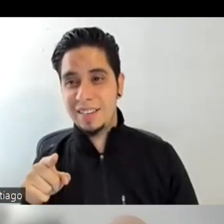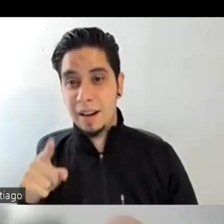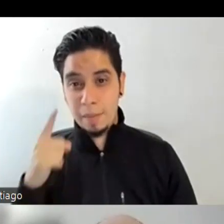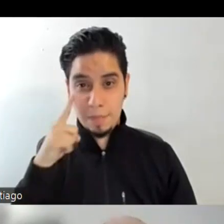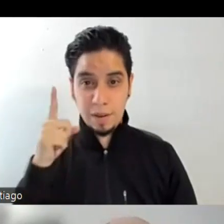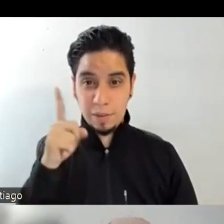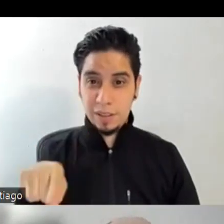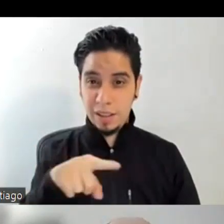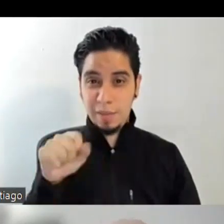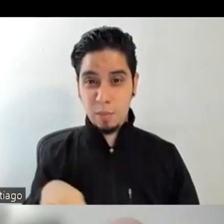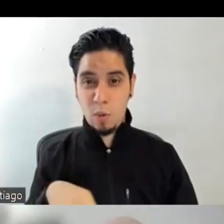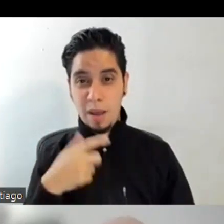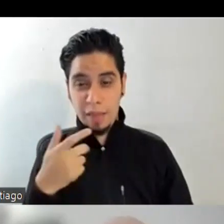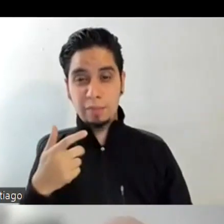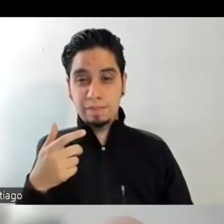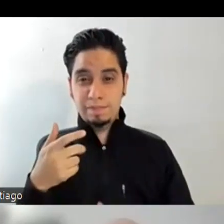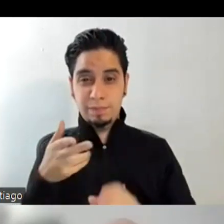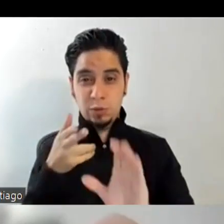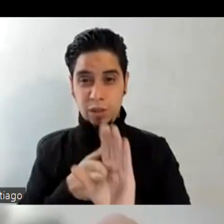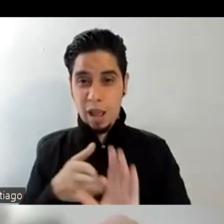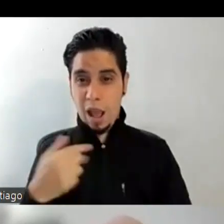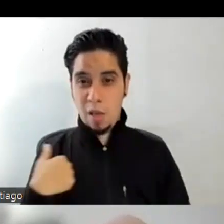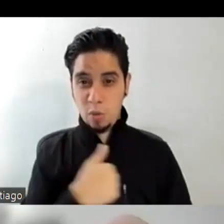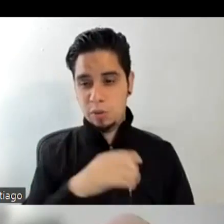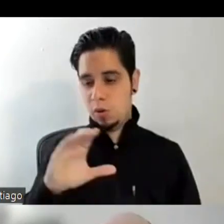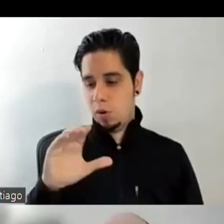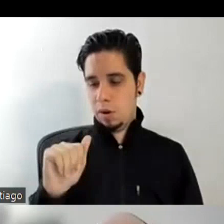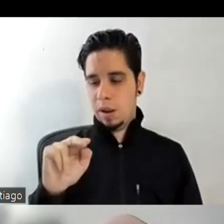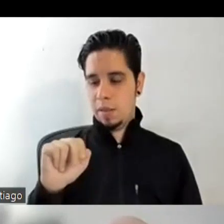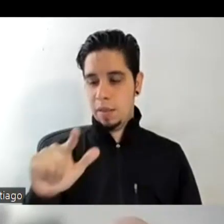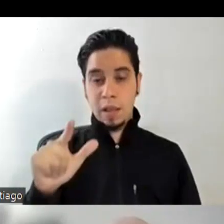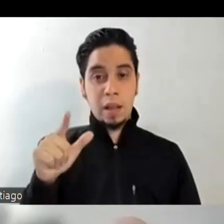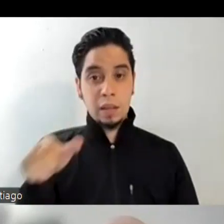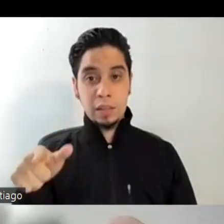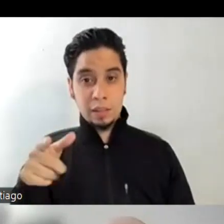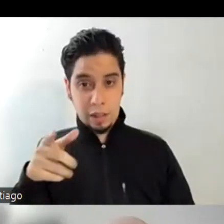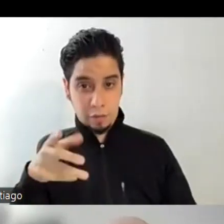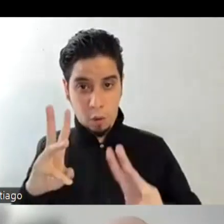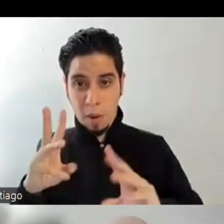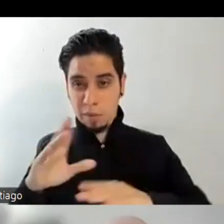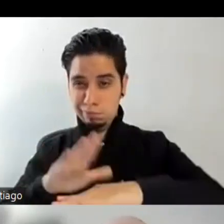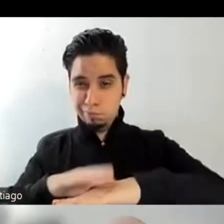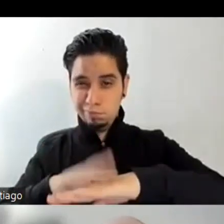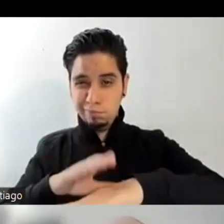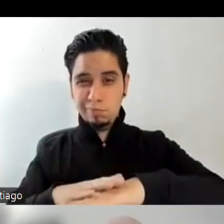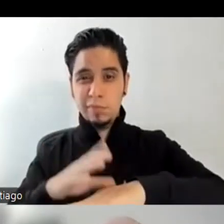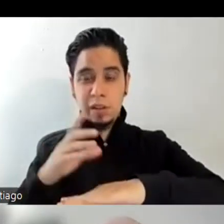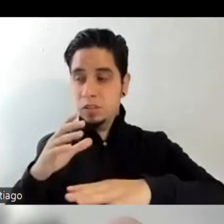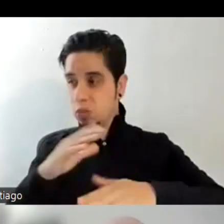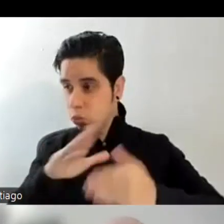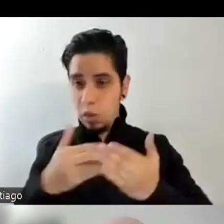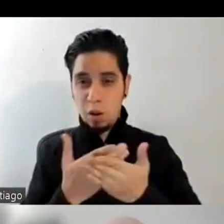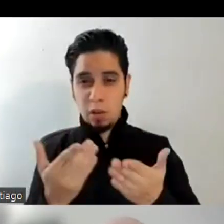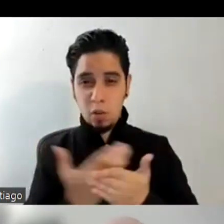Para que se puedan suscribir propiamente a nuestro canal y les puedan llegar de esta forma las notificaciones de todas las cosas